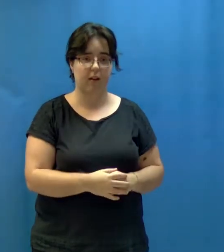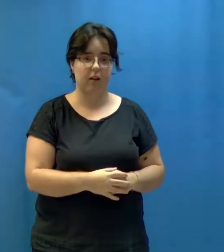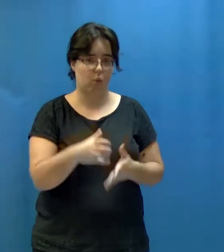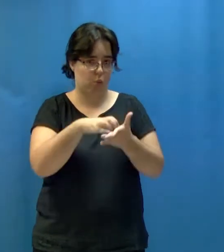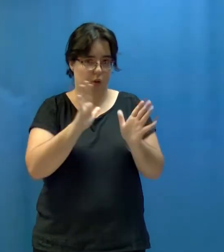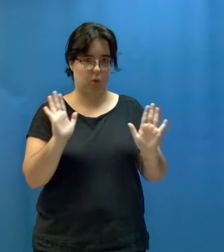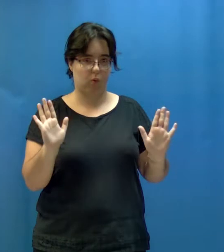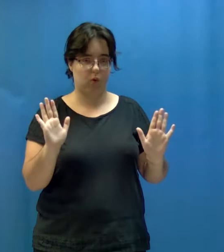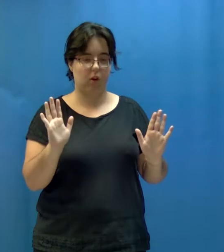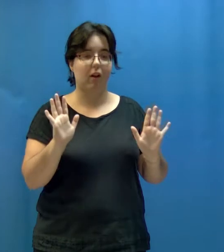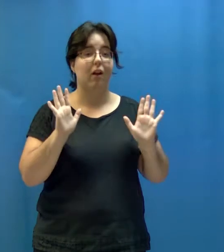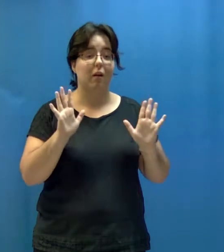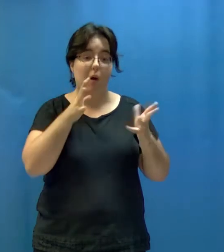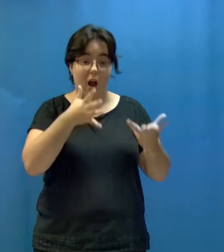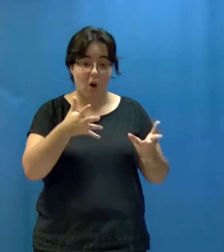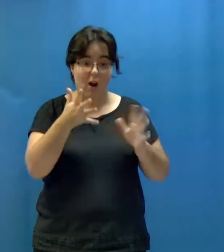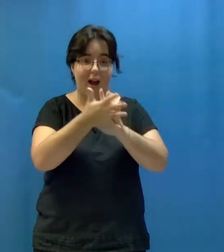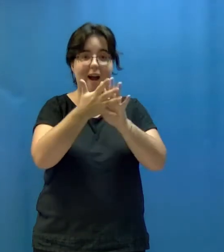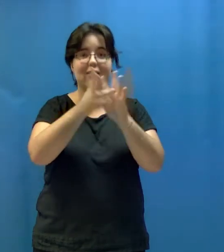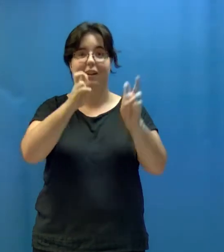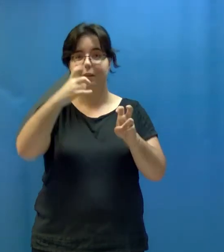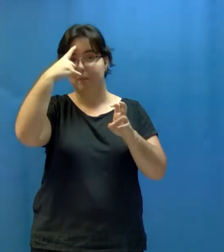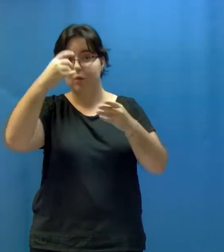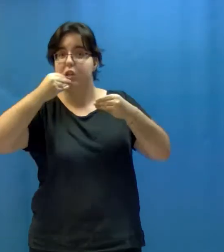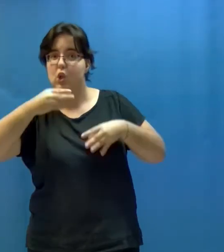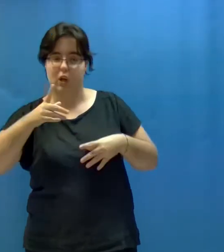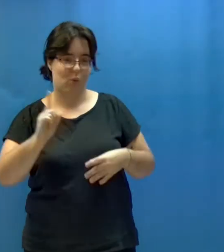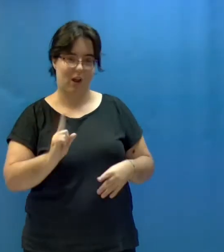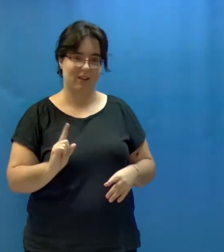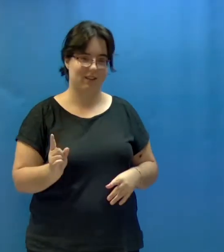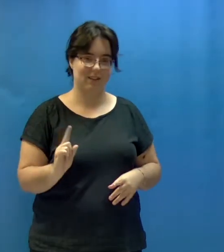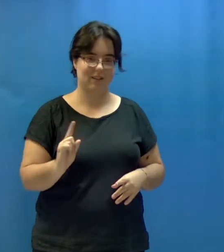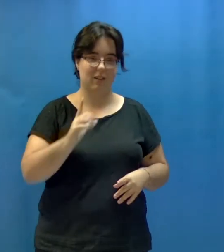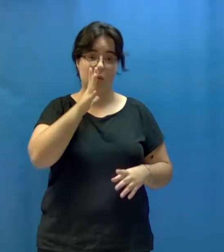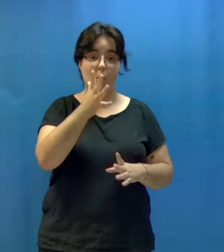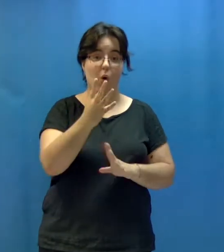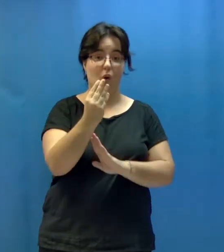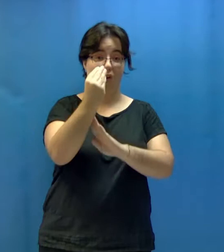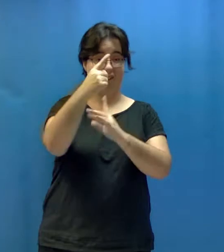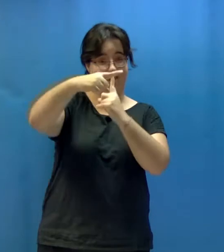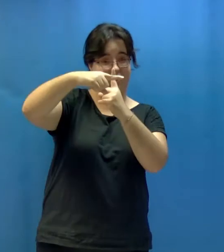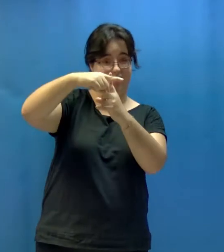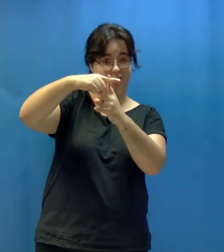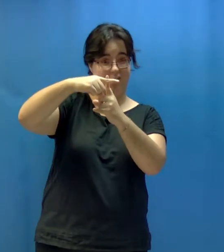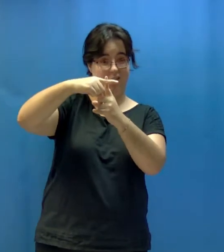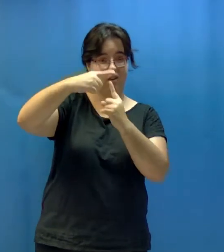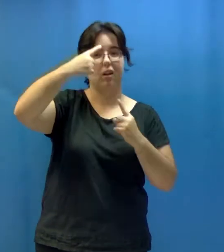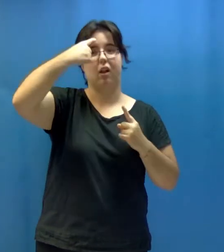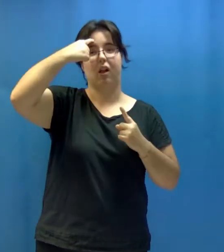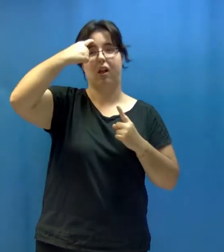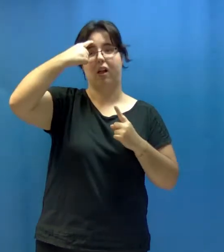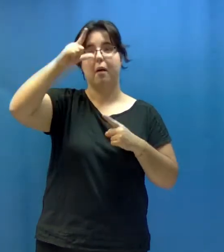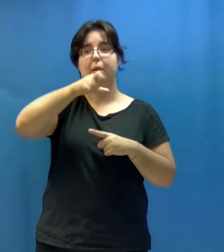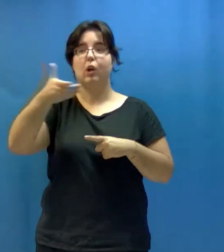no estamos hablando de memoria histórica. Primero, porque el monumento ya no está dedicado a los caídos por Dios y por